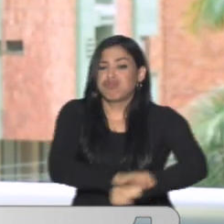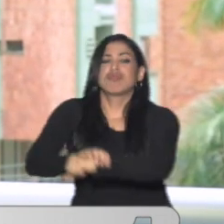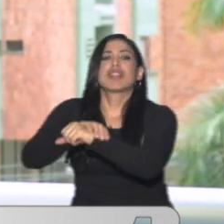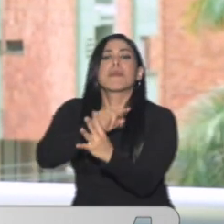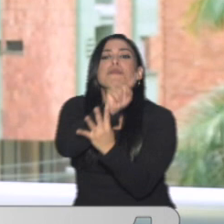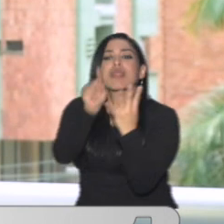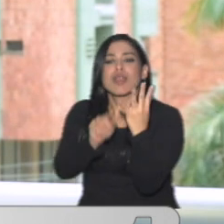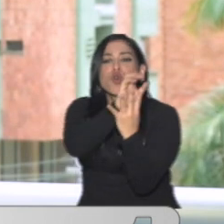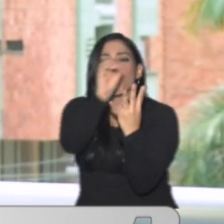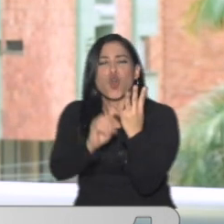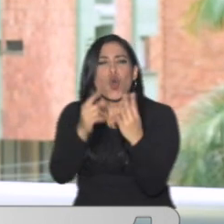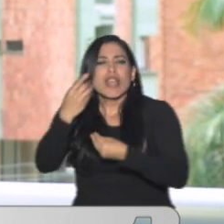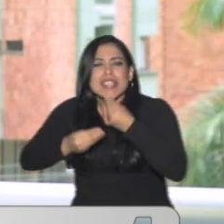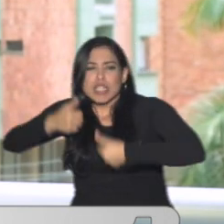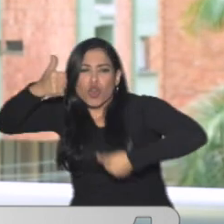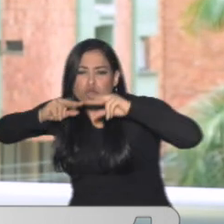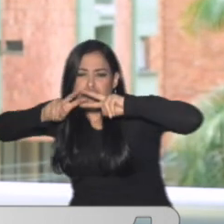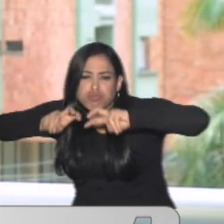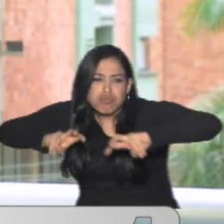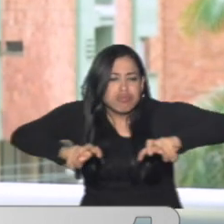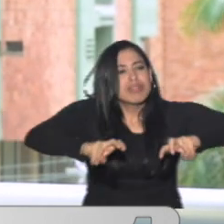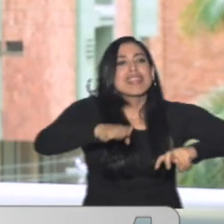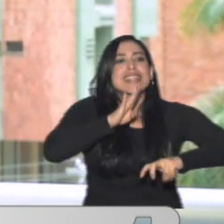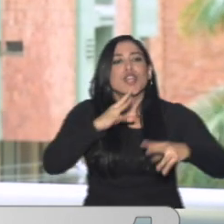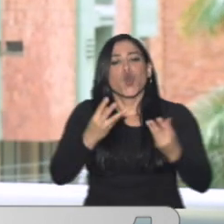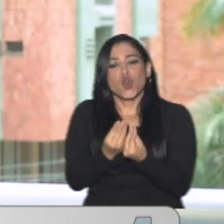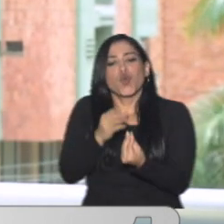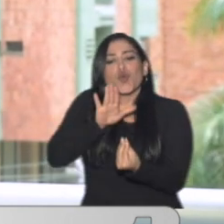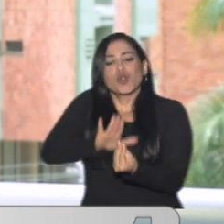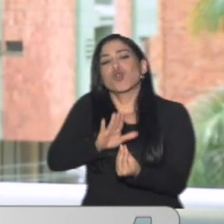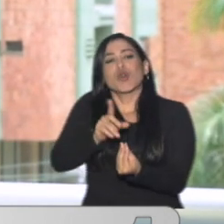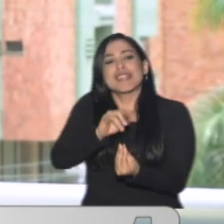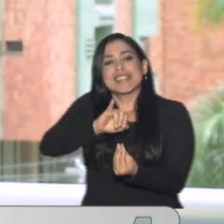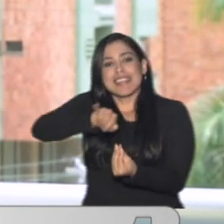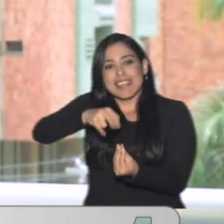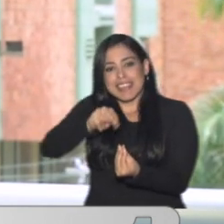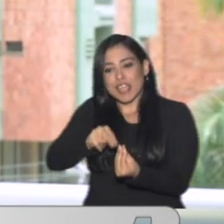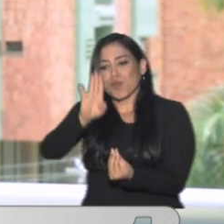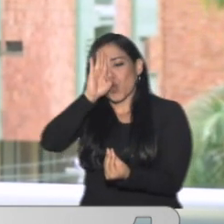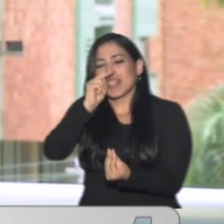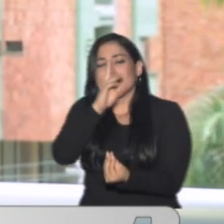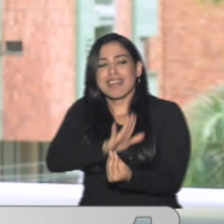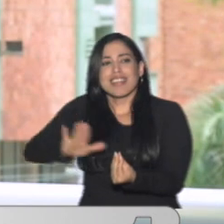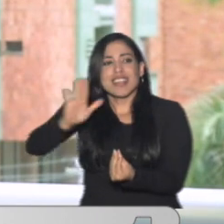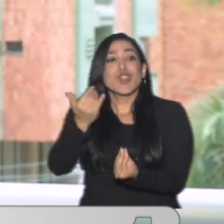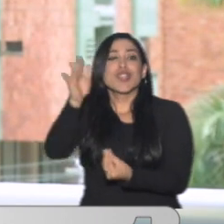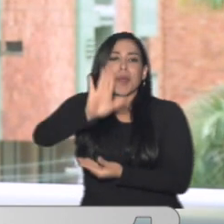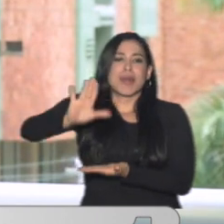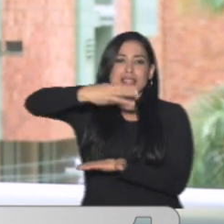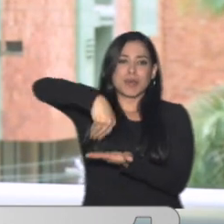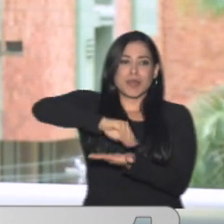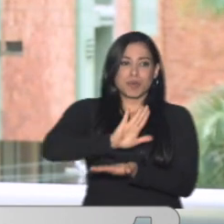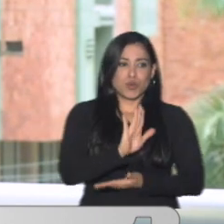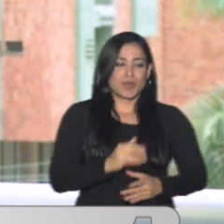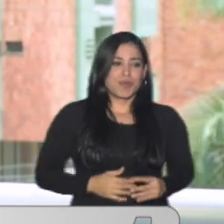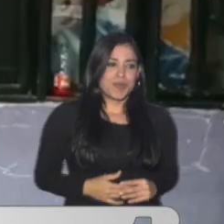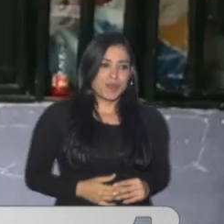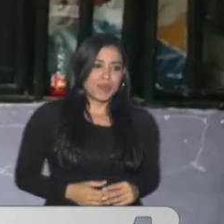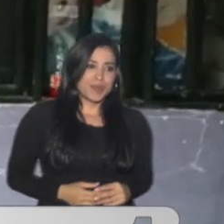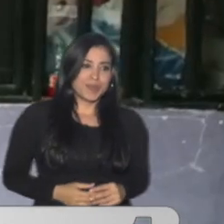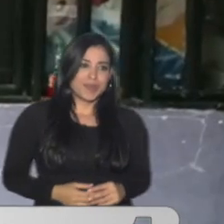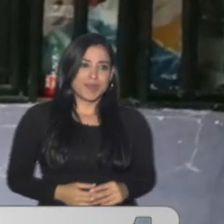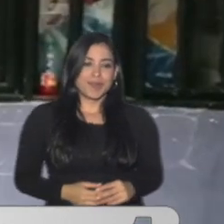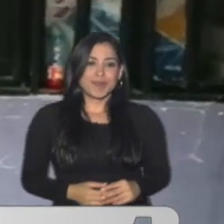estas personas en un operativo adelantado por unidades de la sijín de la policía nacional en el departamento del atlántico